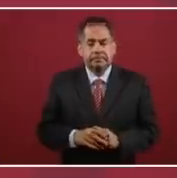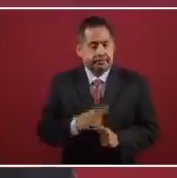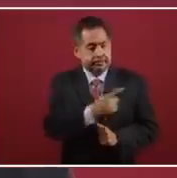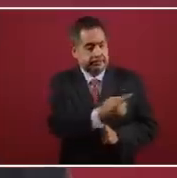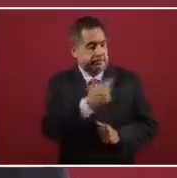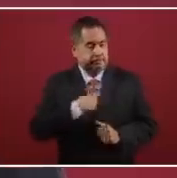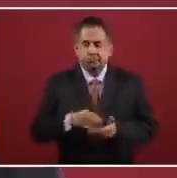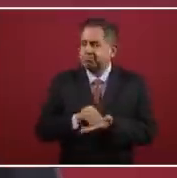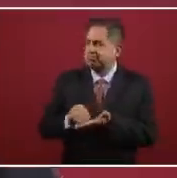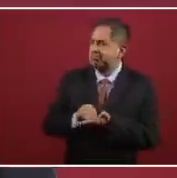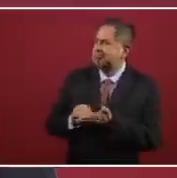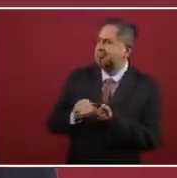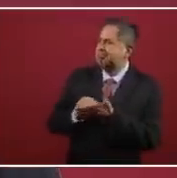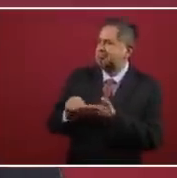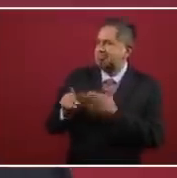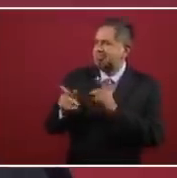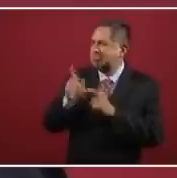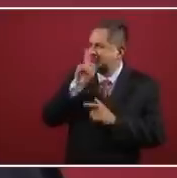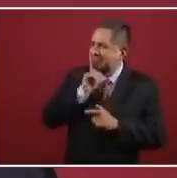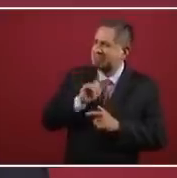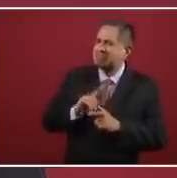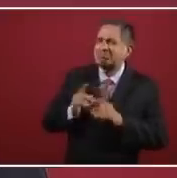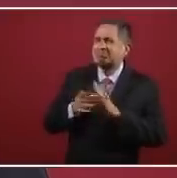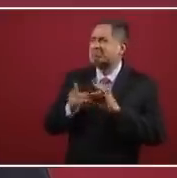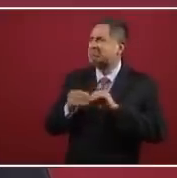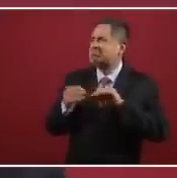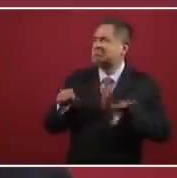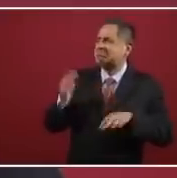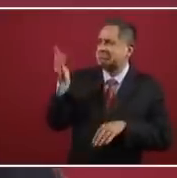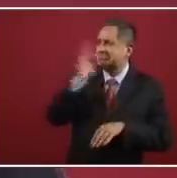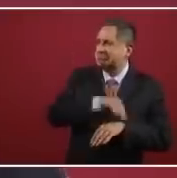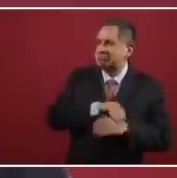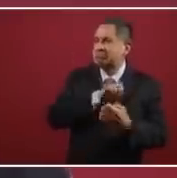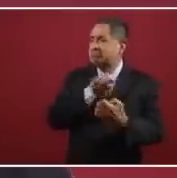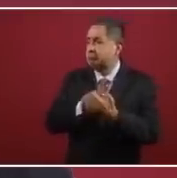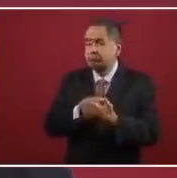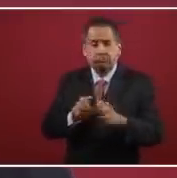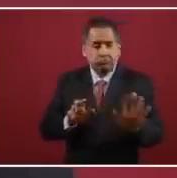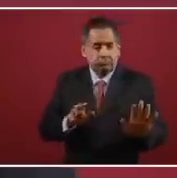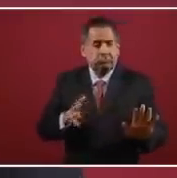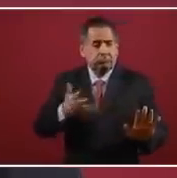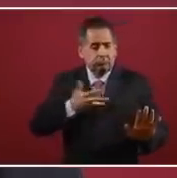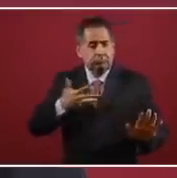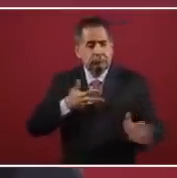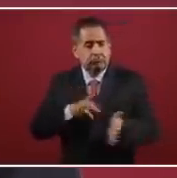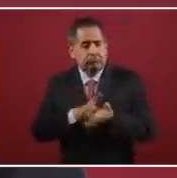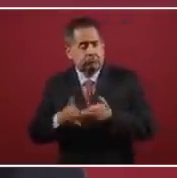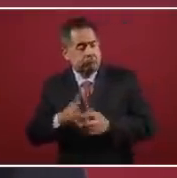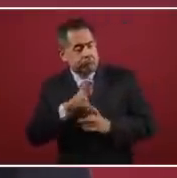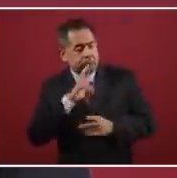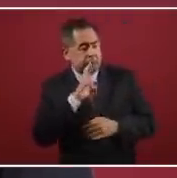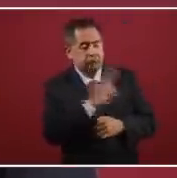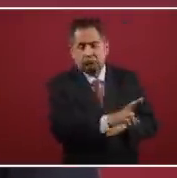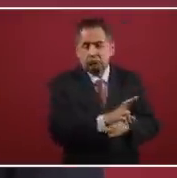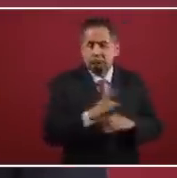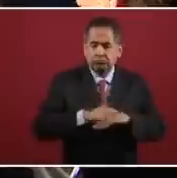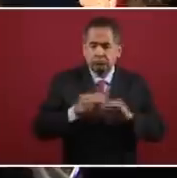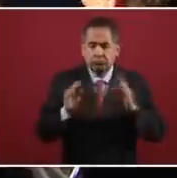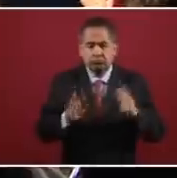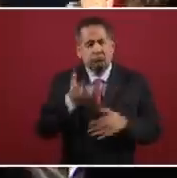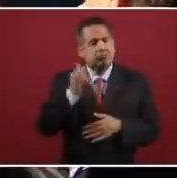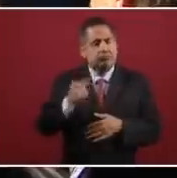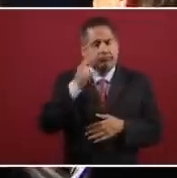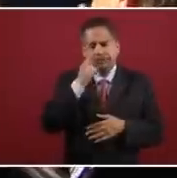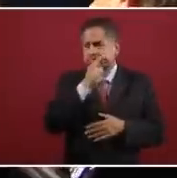calumnian, quienes no dicen la verdad, tenemos ese derecho, pero eso es parte de la